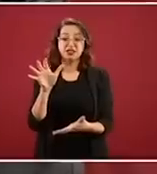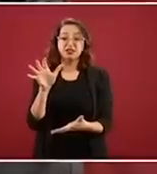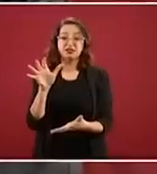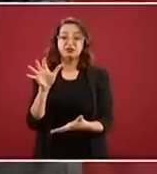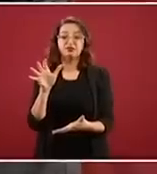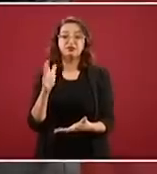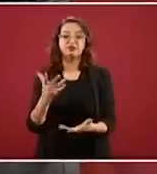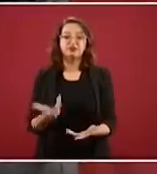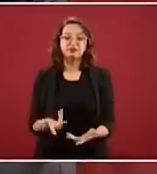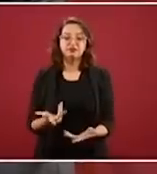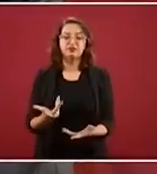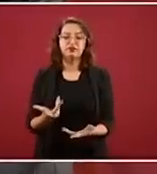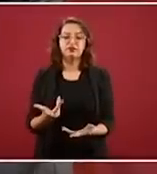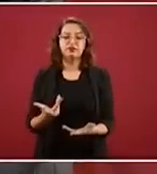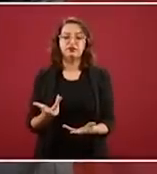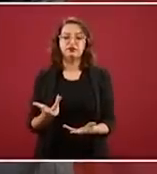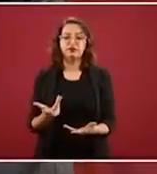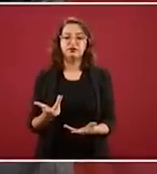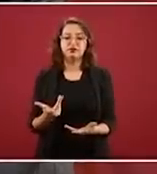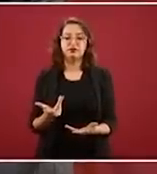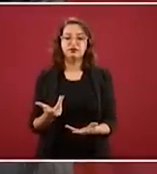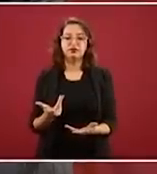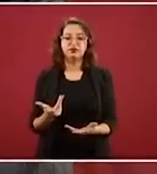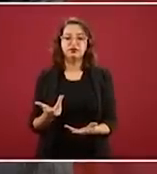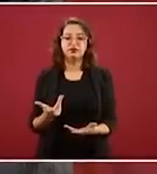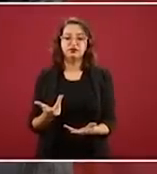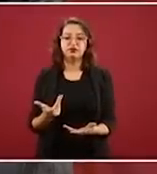en la delincuencia